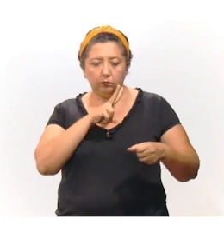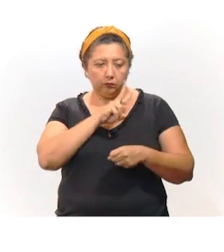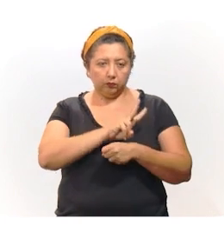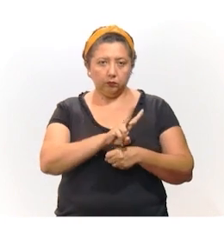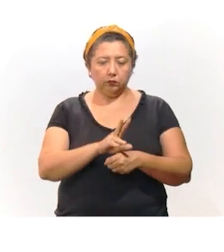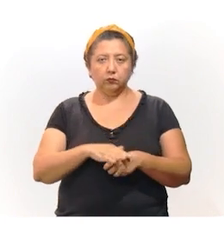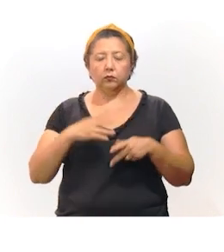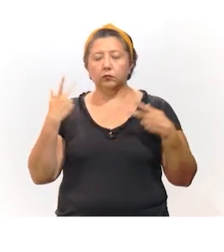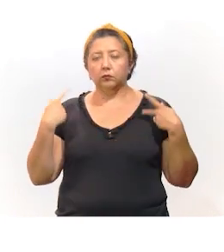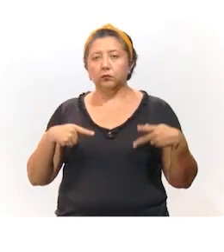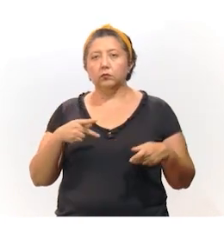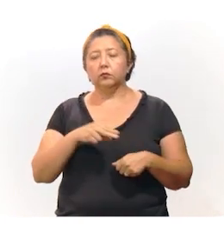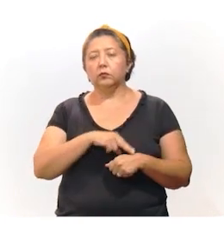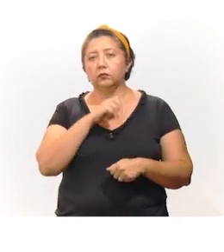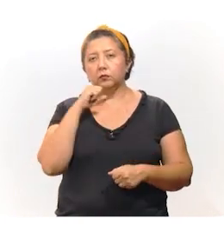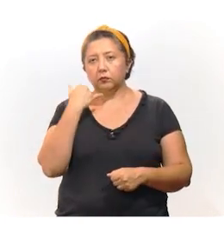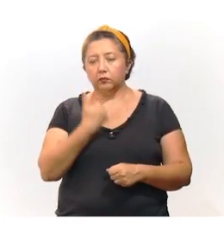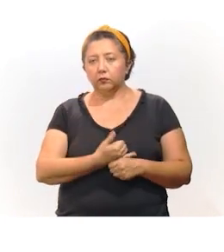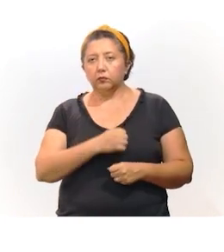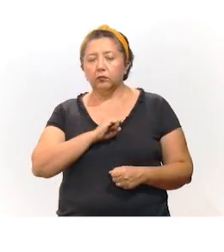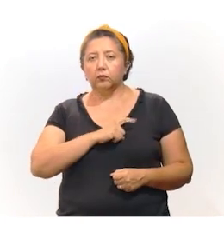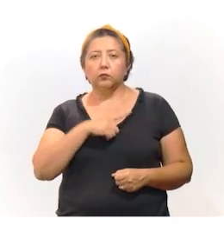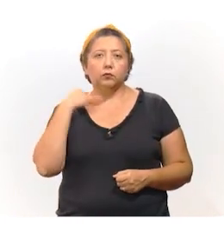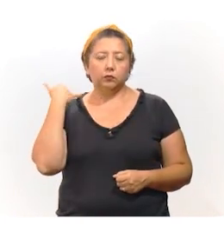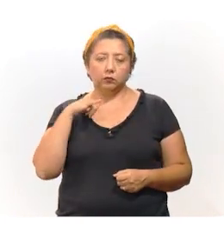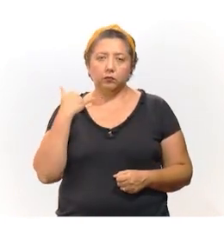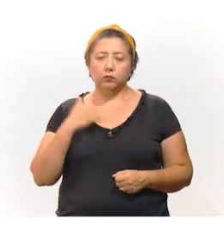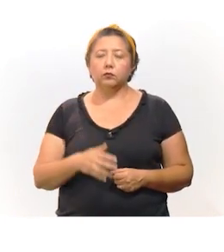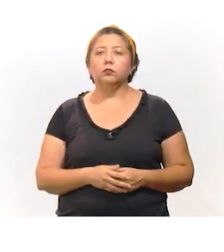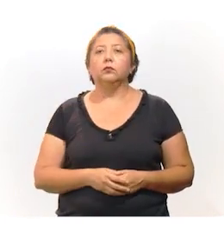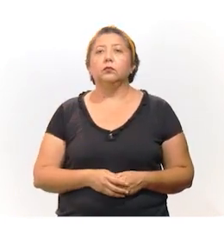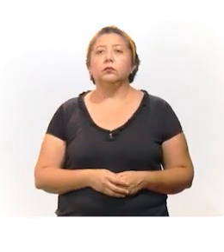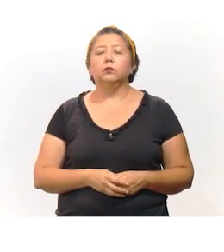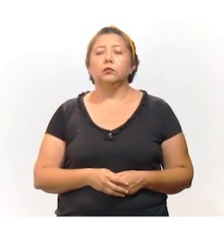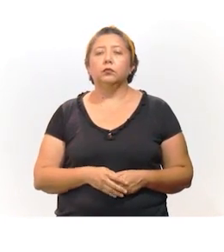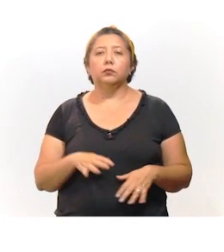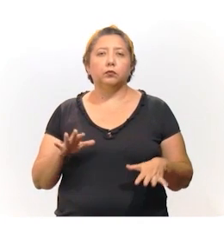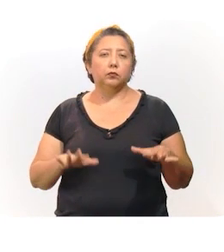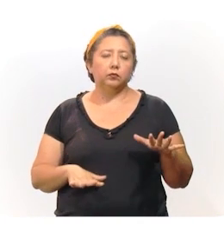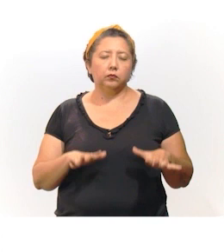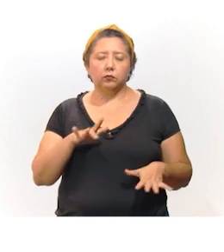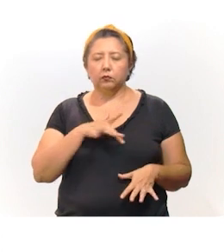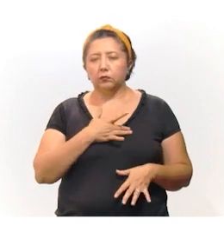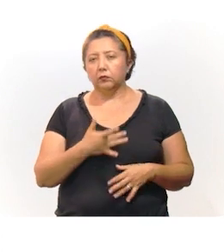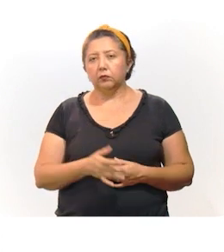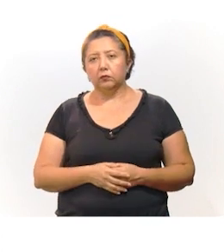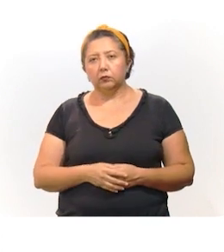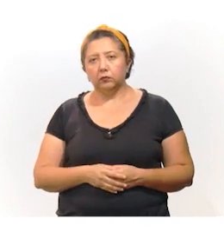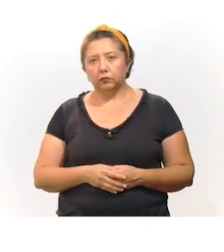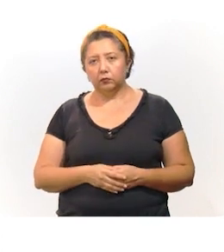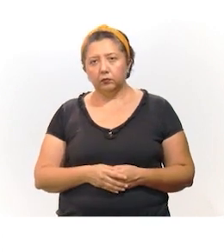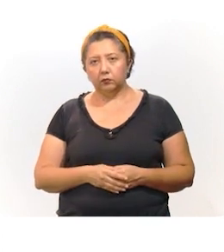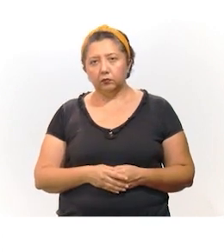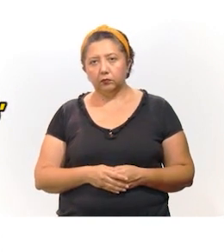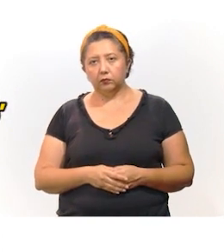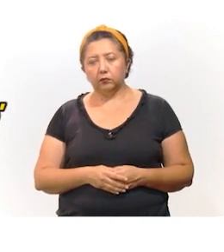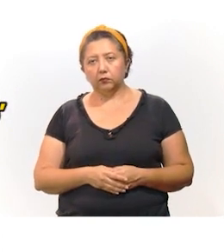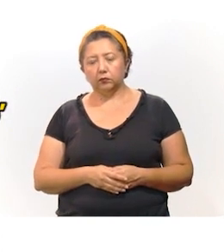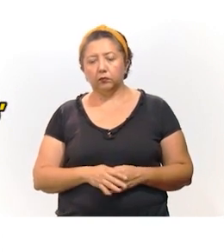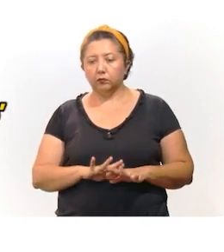aislados y monitoreados constantemente por personal médico de la Secretaría de Salud de Yucatán. Presentan síntomas leves.